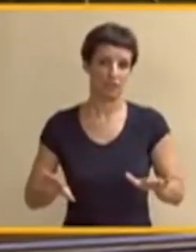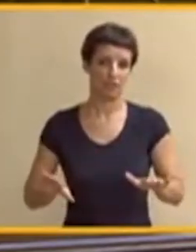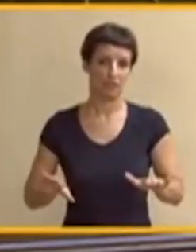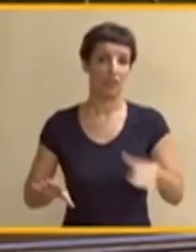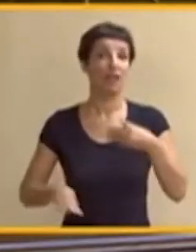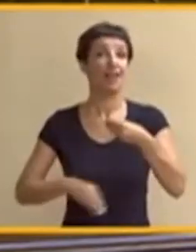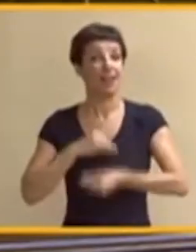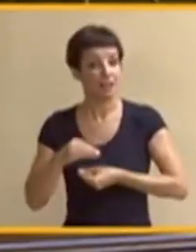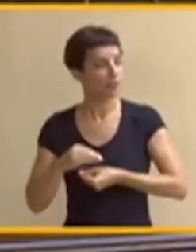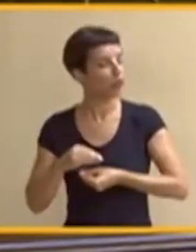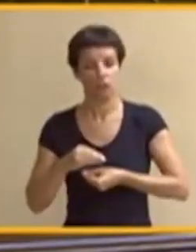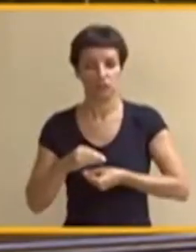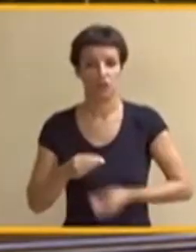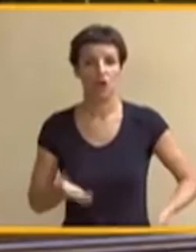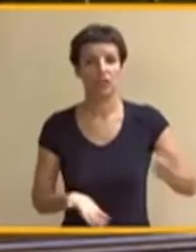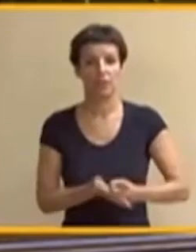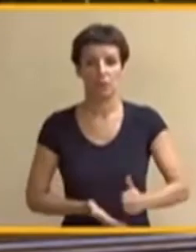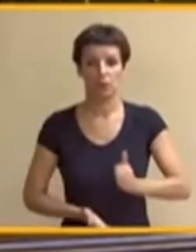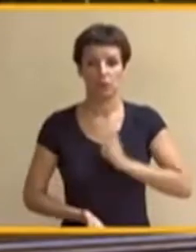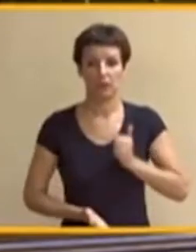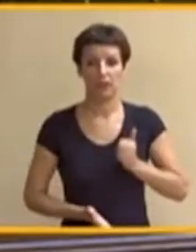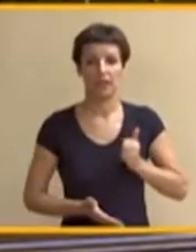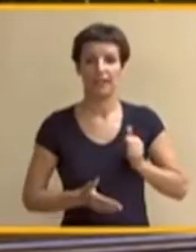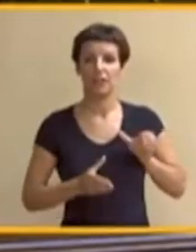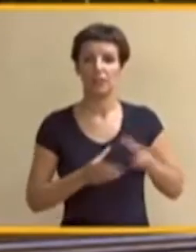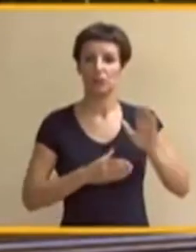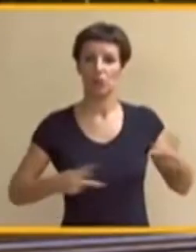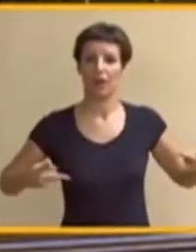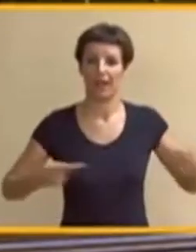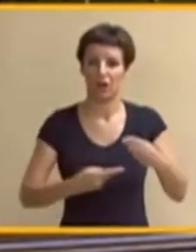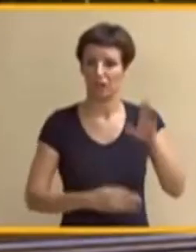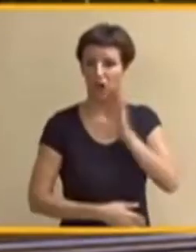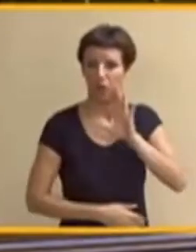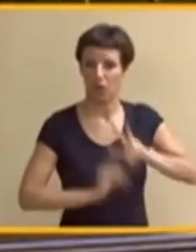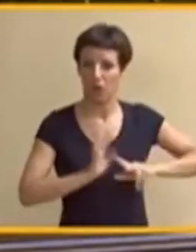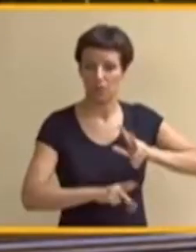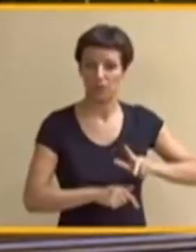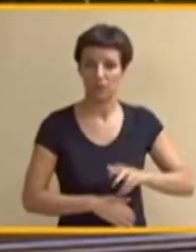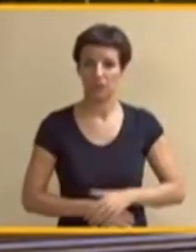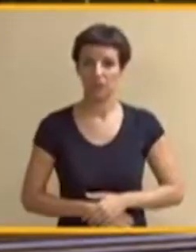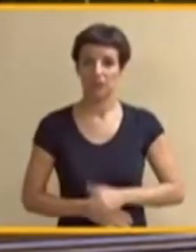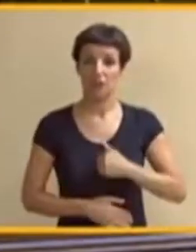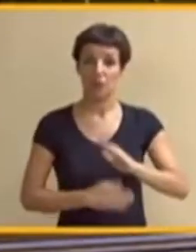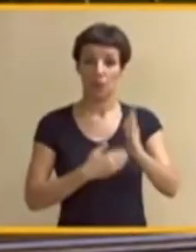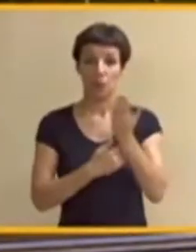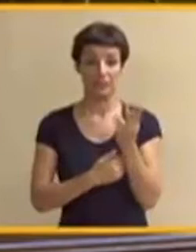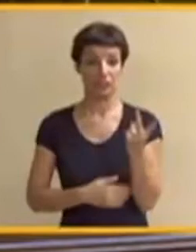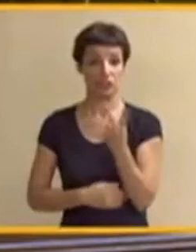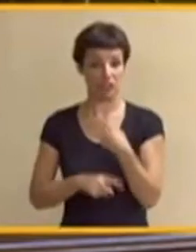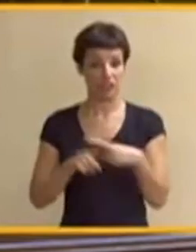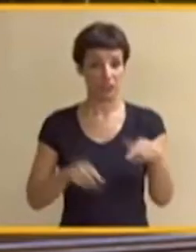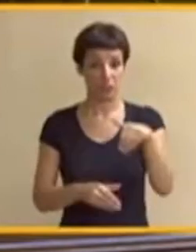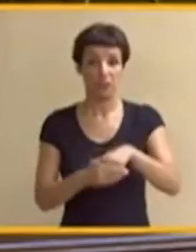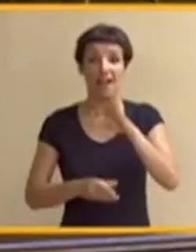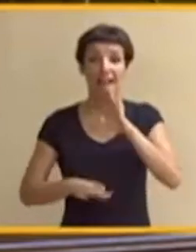otra oportunidad al partido de los recortes y de la corrupción. Hemos votado dos propuestas diferentes. El señor Rivera lo decía hace